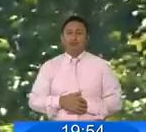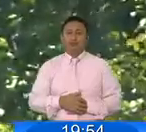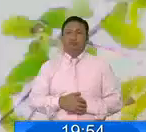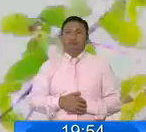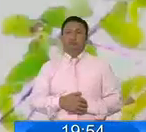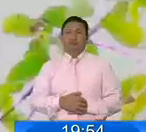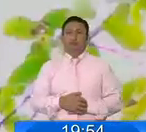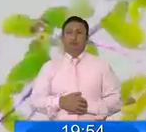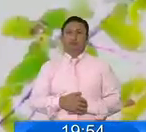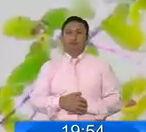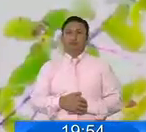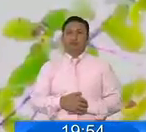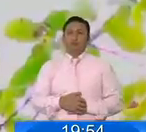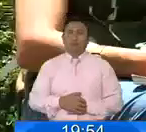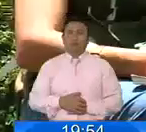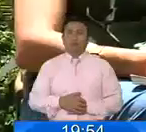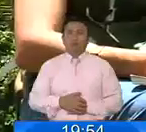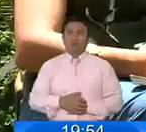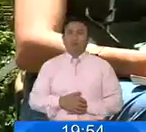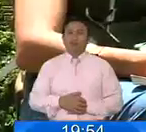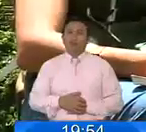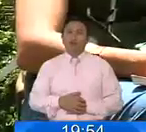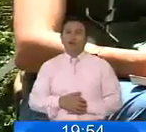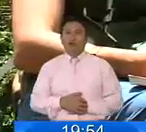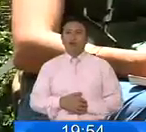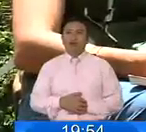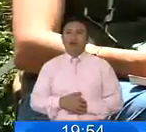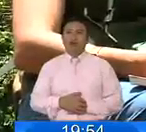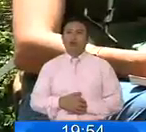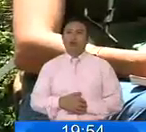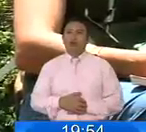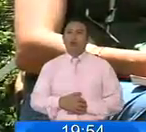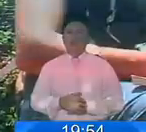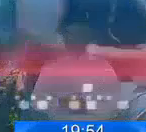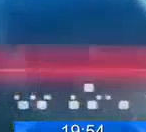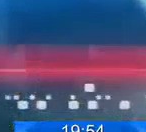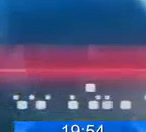con imágenes de carlos romero informó javier rosero